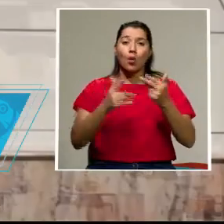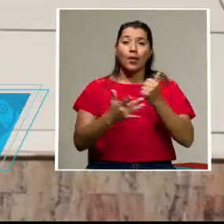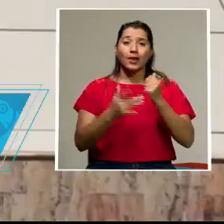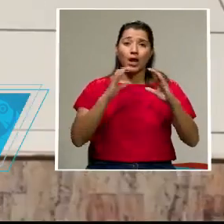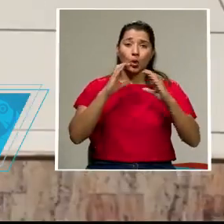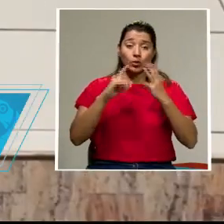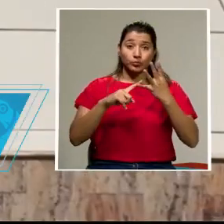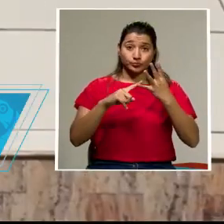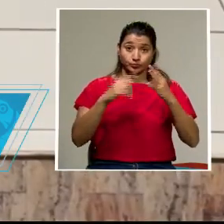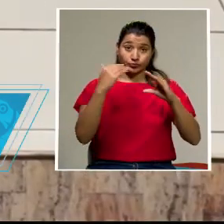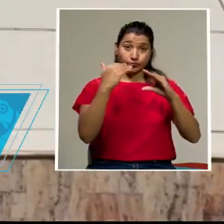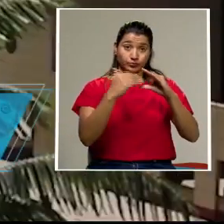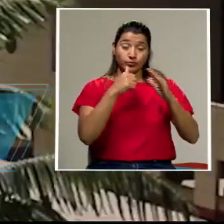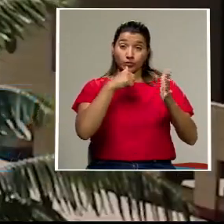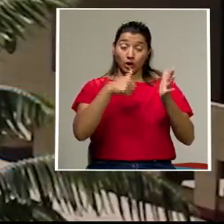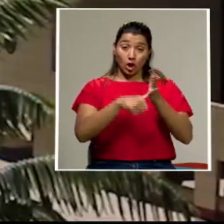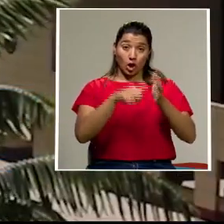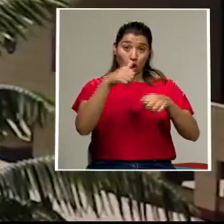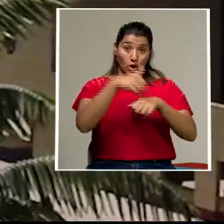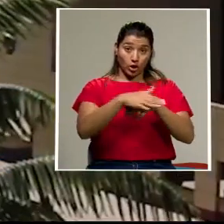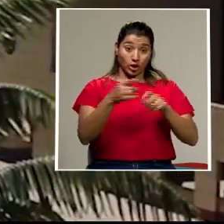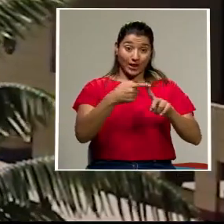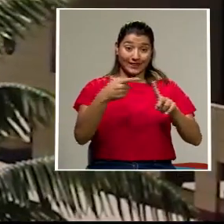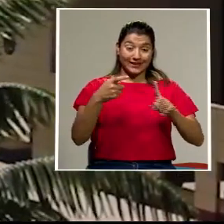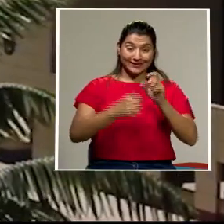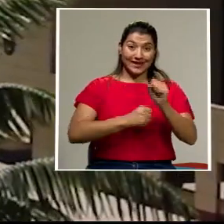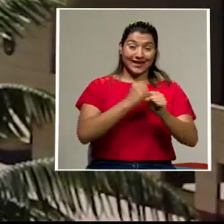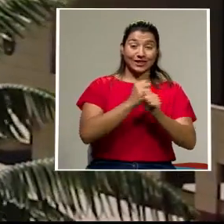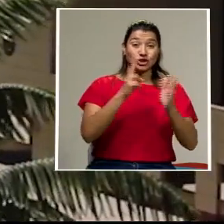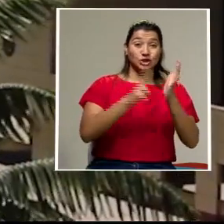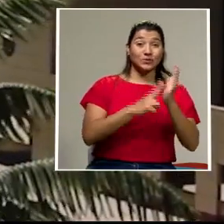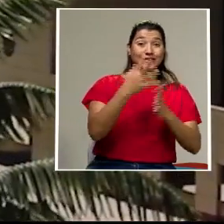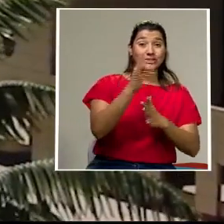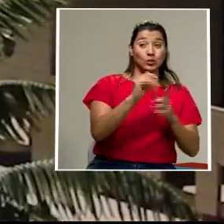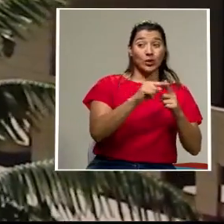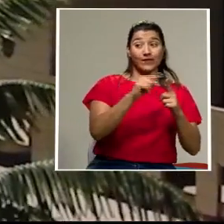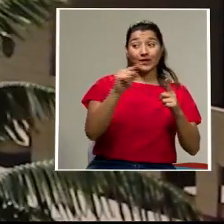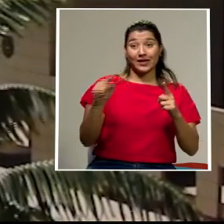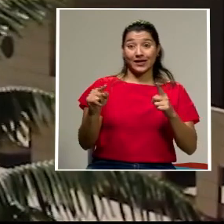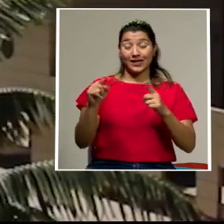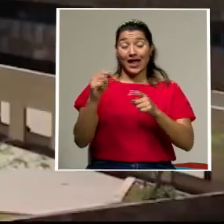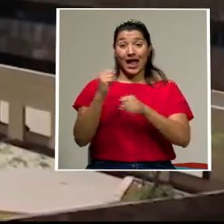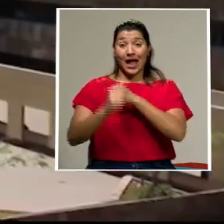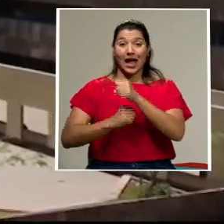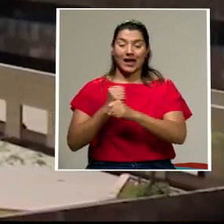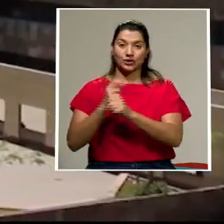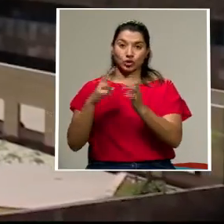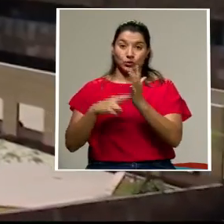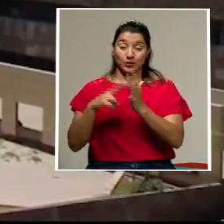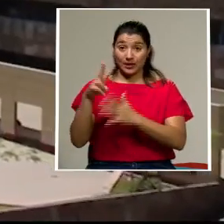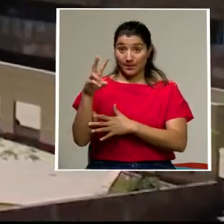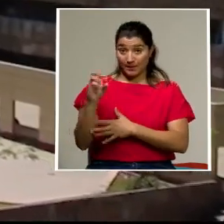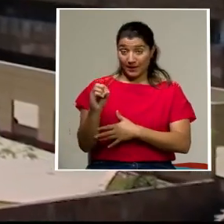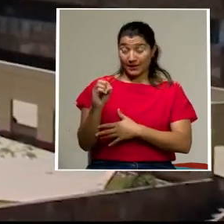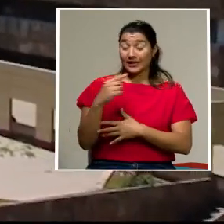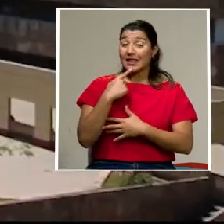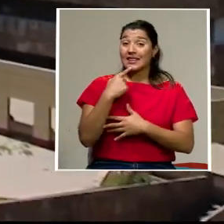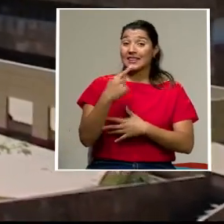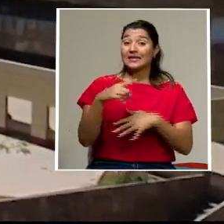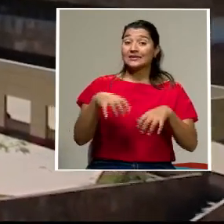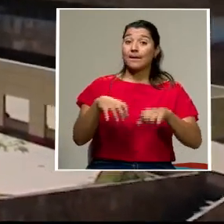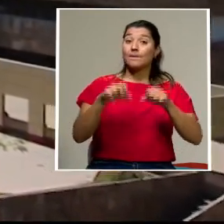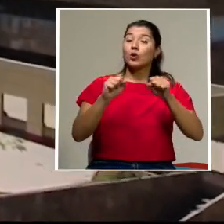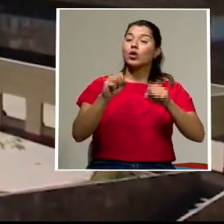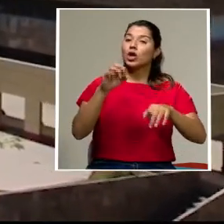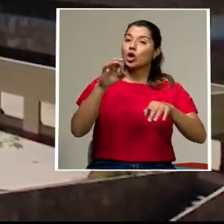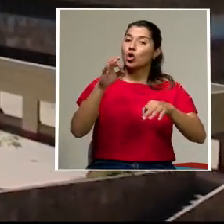entre el año 2019 y 2020. De acuerdo con la Dirección Ejecutiva del Poder Judicial y un reciente informe, se señala la disminución